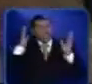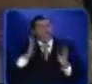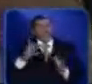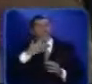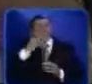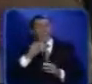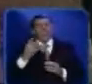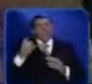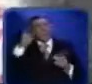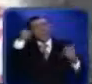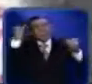la realidad y la fantasía.